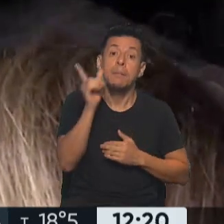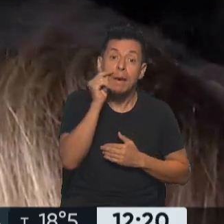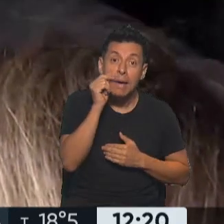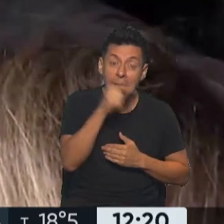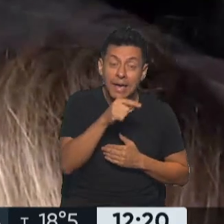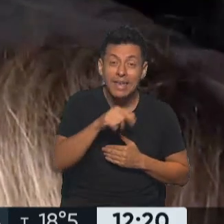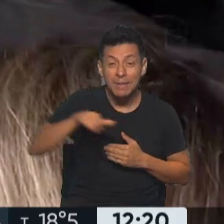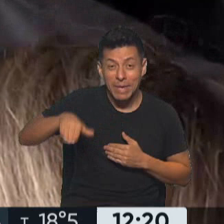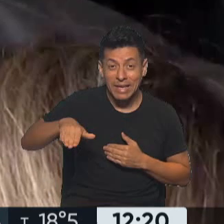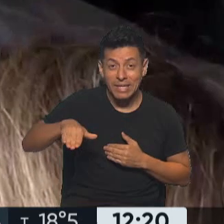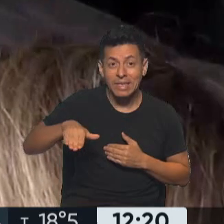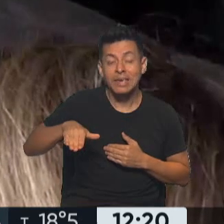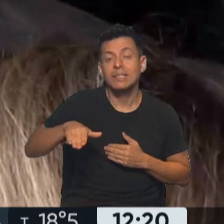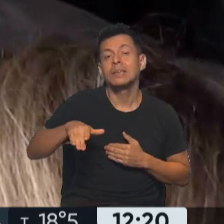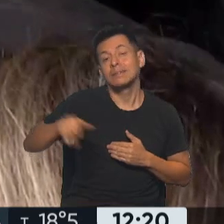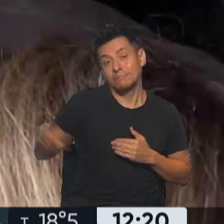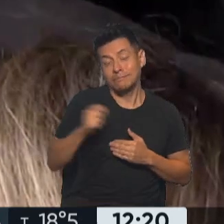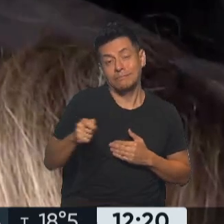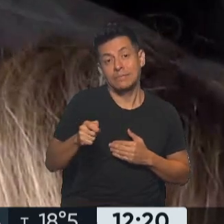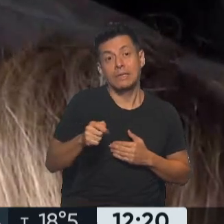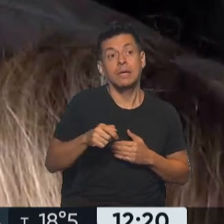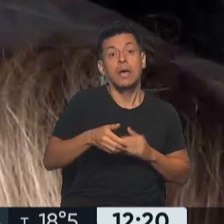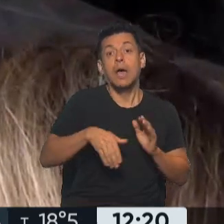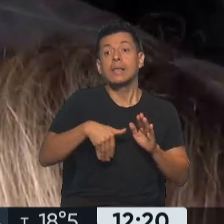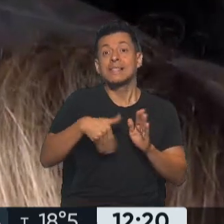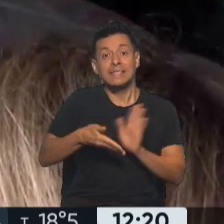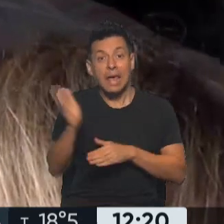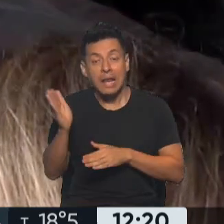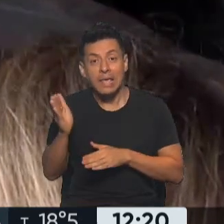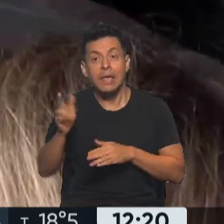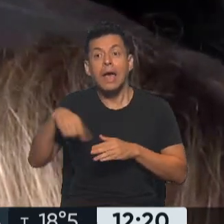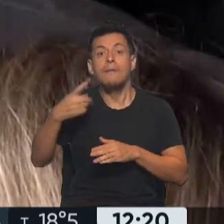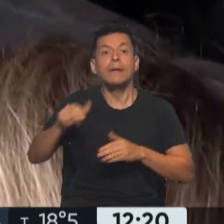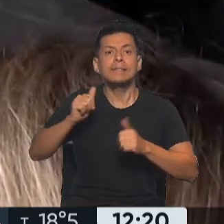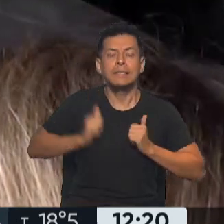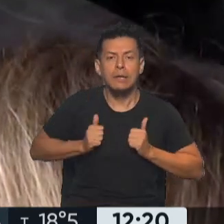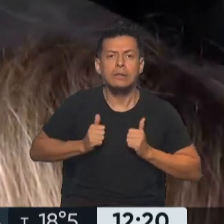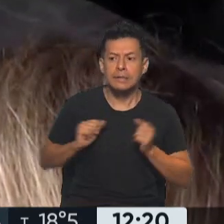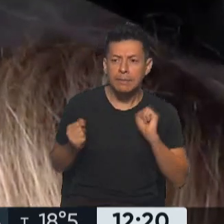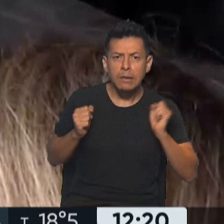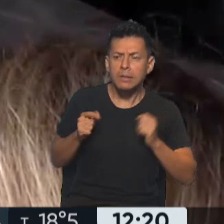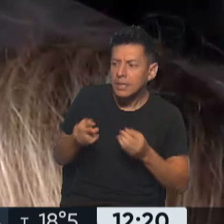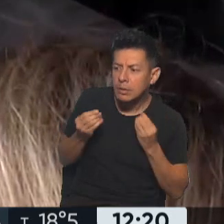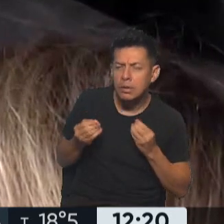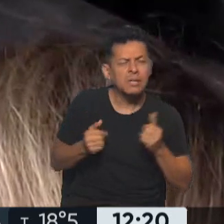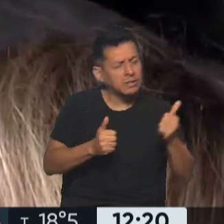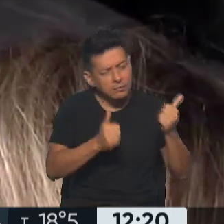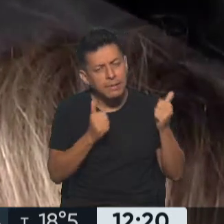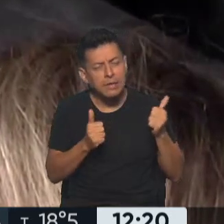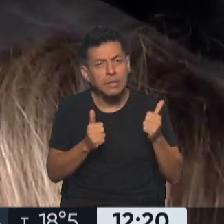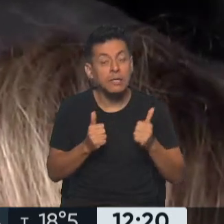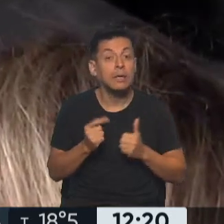peque. Se sienta afuera, medio temblando, y le digo: che, ¿qué pasó? Me dice: no, está todo bien. Y se escucha de adentro, ahí el